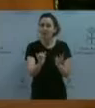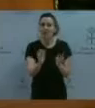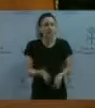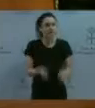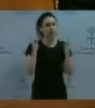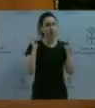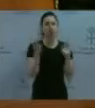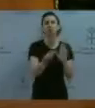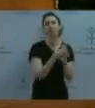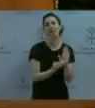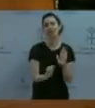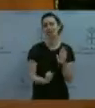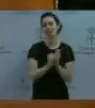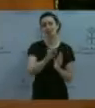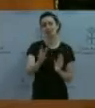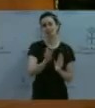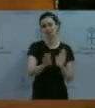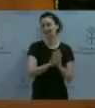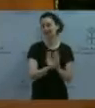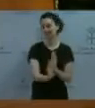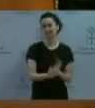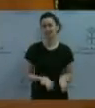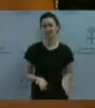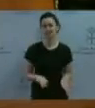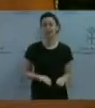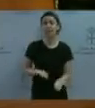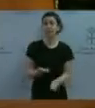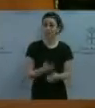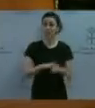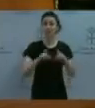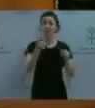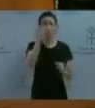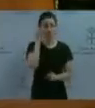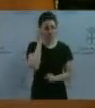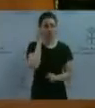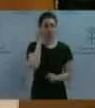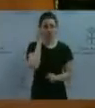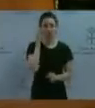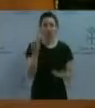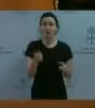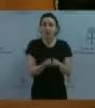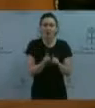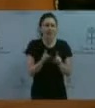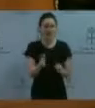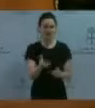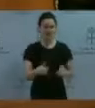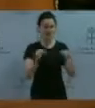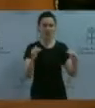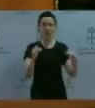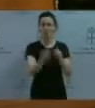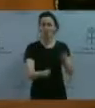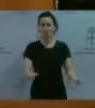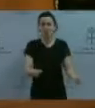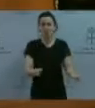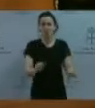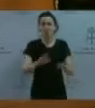Constitución. Pedimos para los asturianos y para los asturianos los mismos derechos que tienen otros ciudadanos y ciudadanas del Estado español, como por